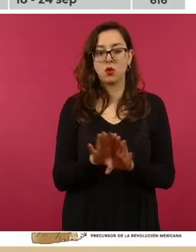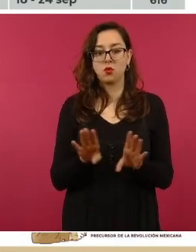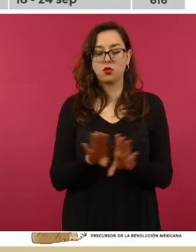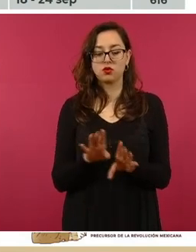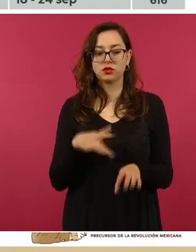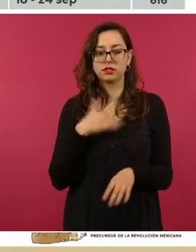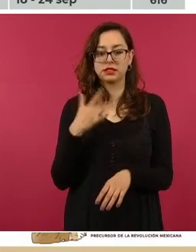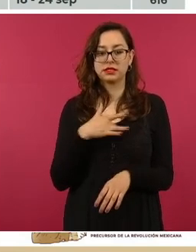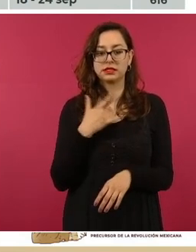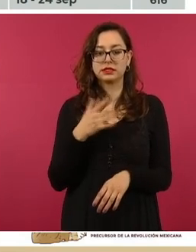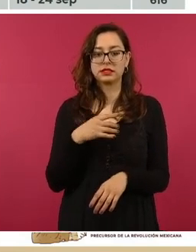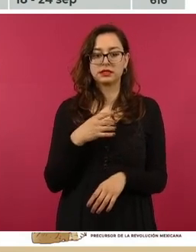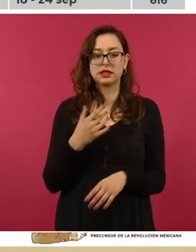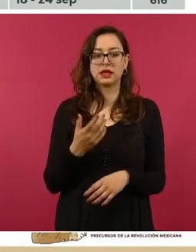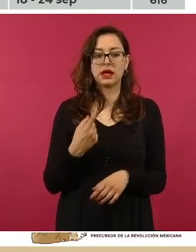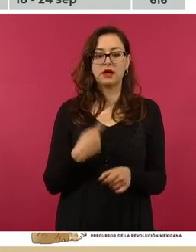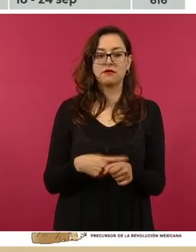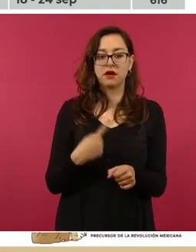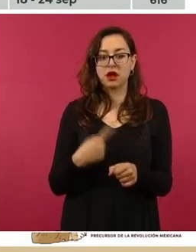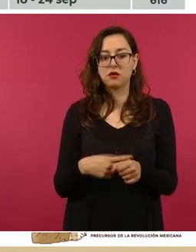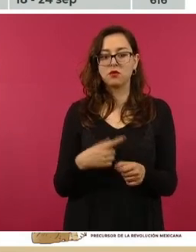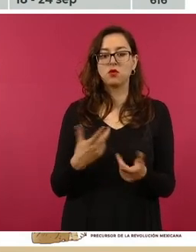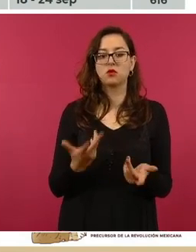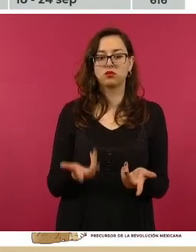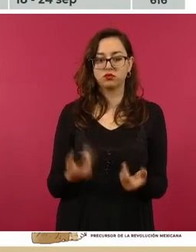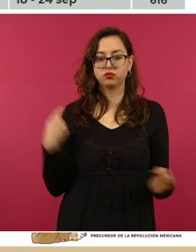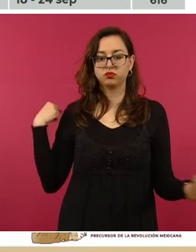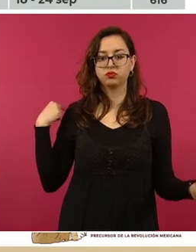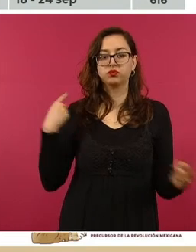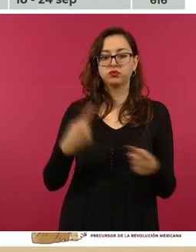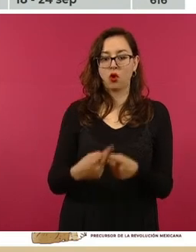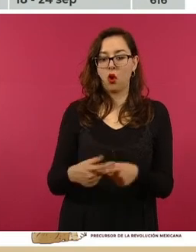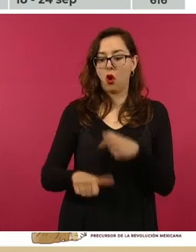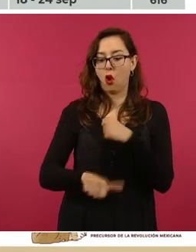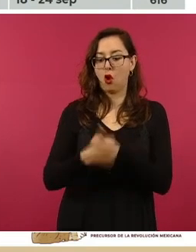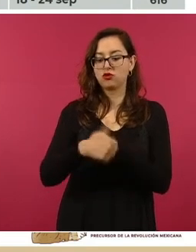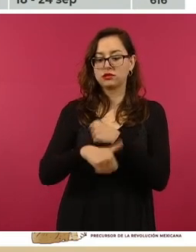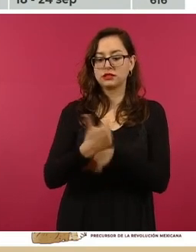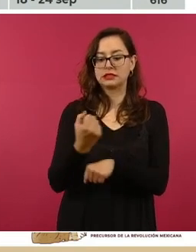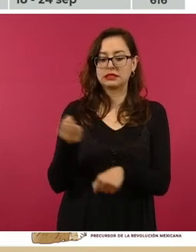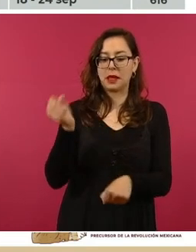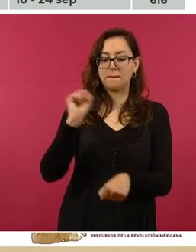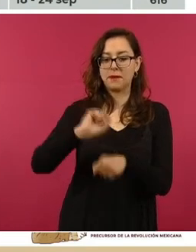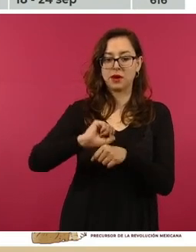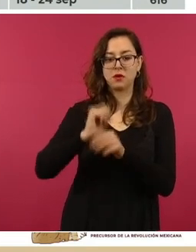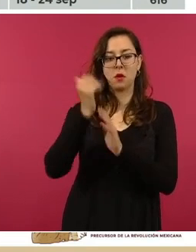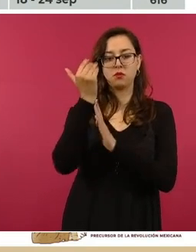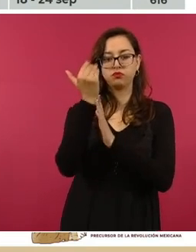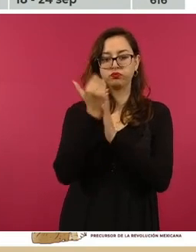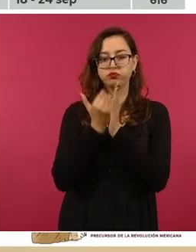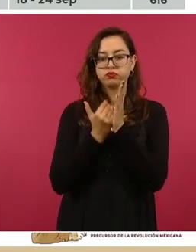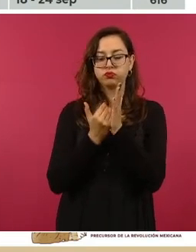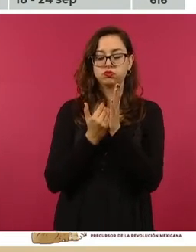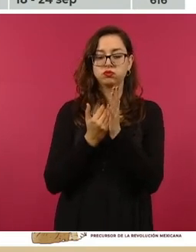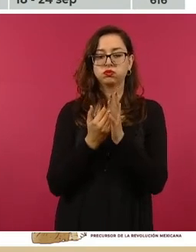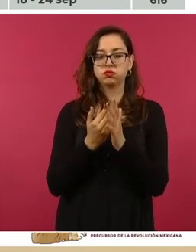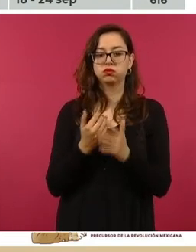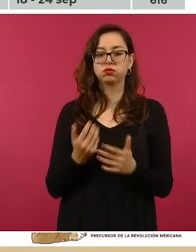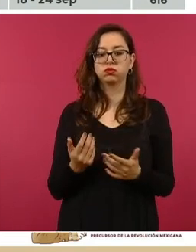ver, como ya también lo mencionó el doctor Alcocer, esta semana ya cumplimos 11 semanas de un descenso continuo.